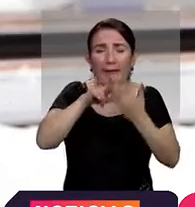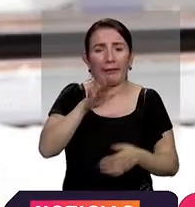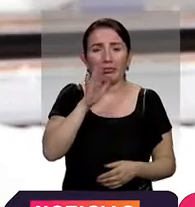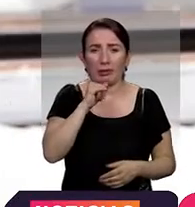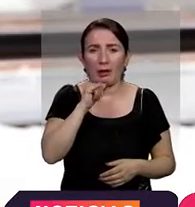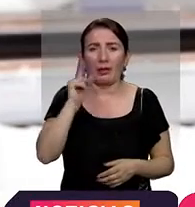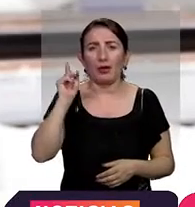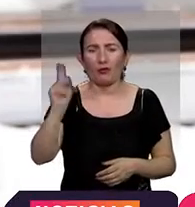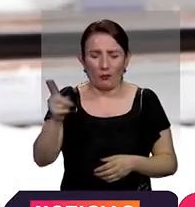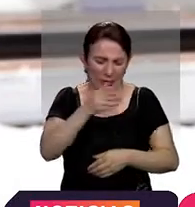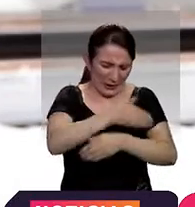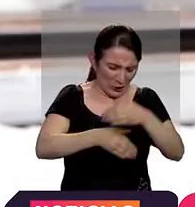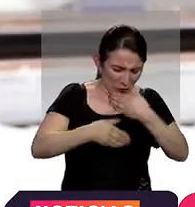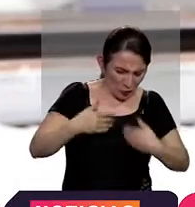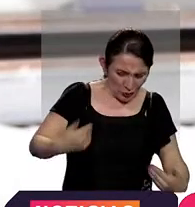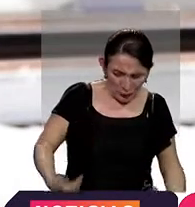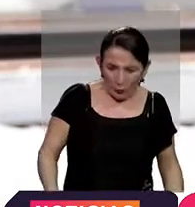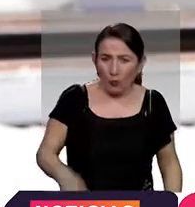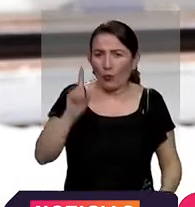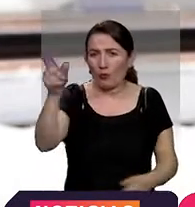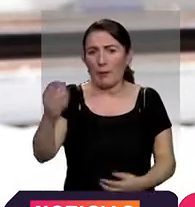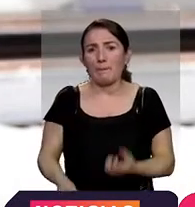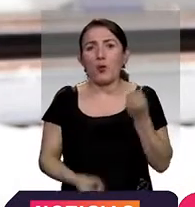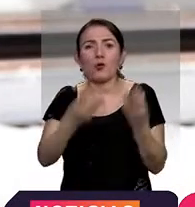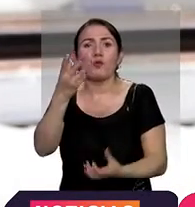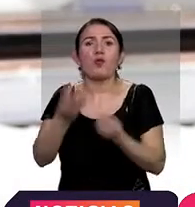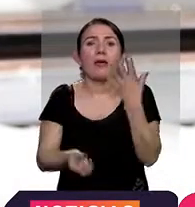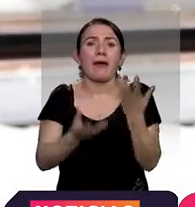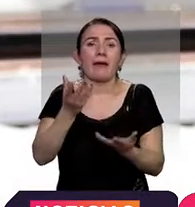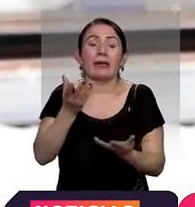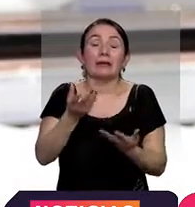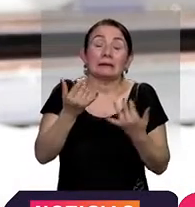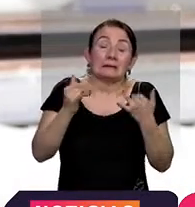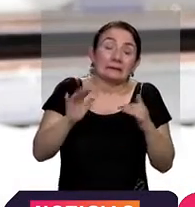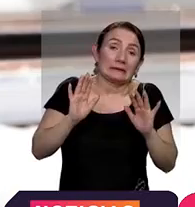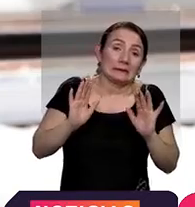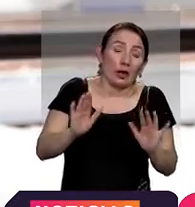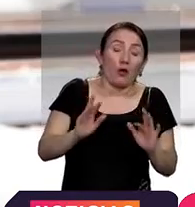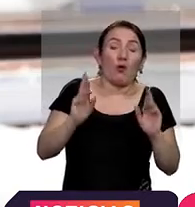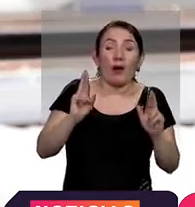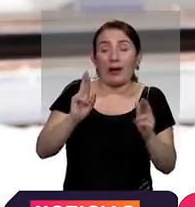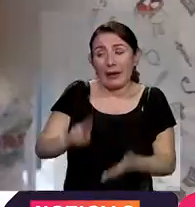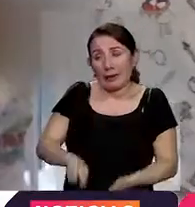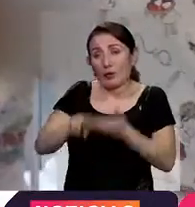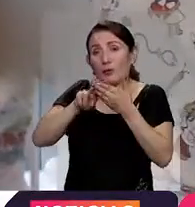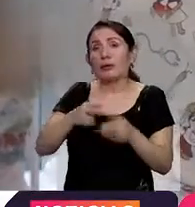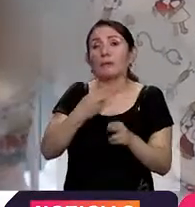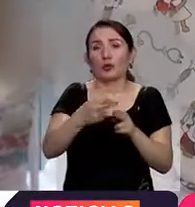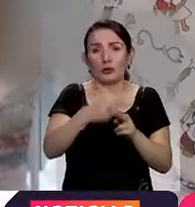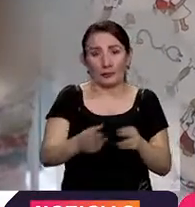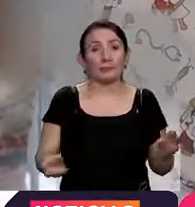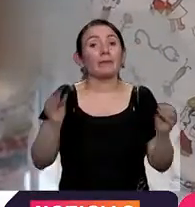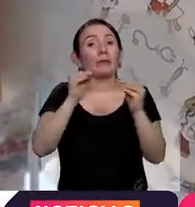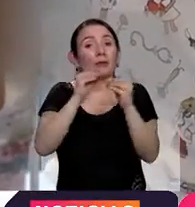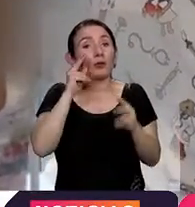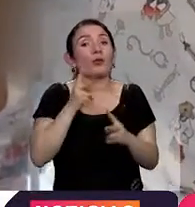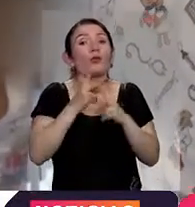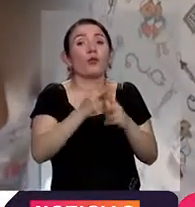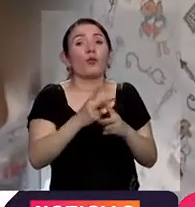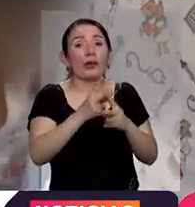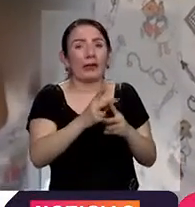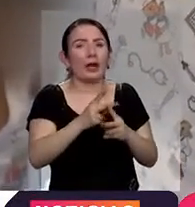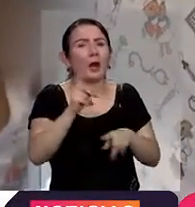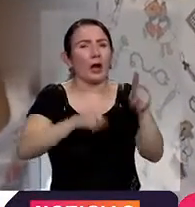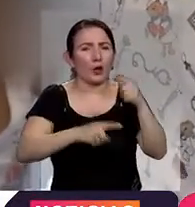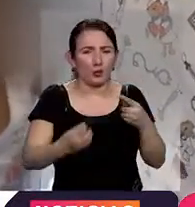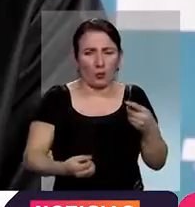de esas lesiones que sufrió y que esperamos que pronto se recupere. También hay que tener cuidado con otro